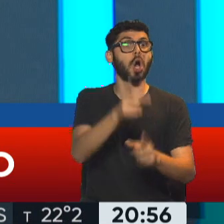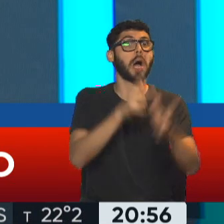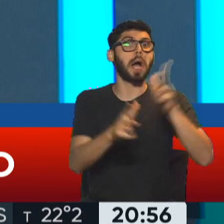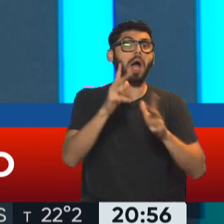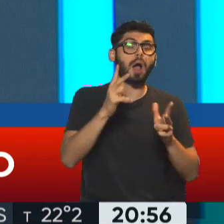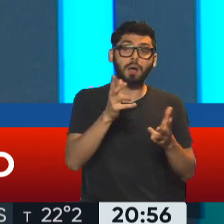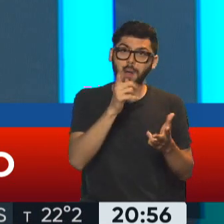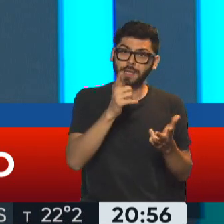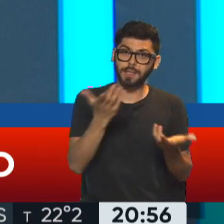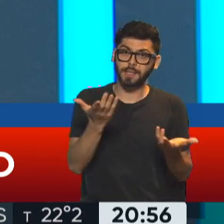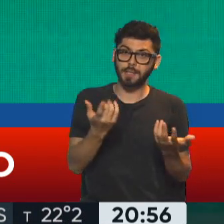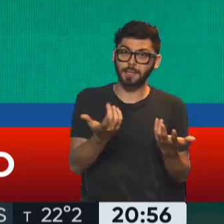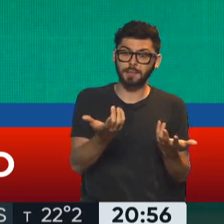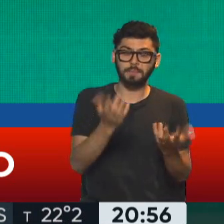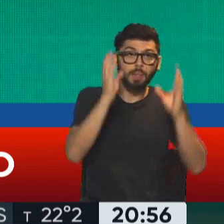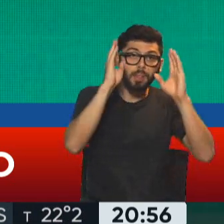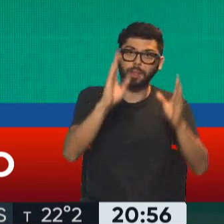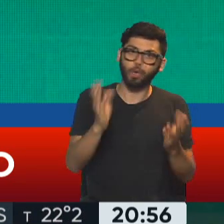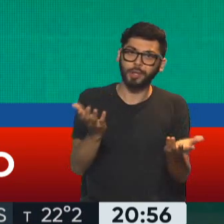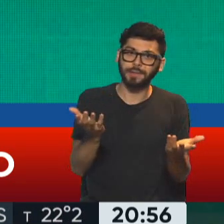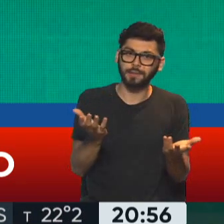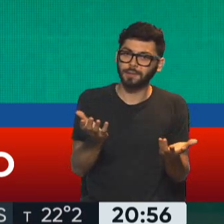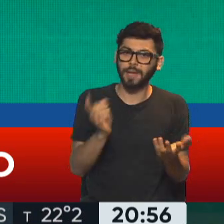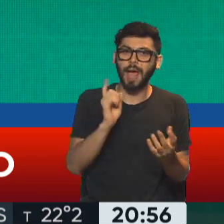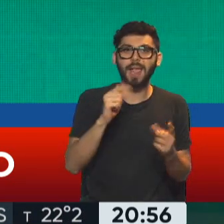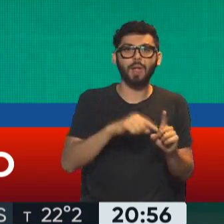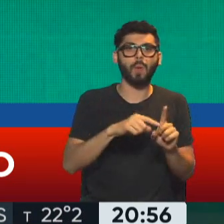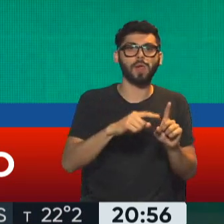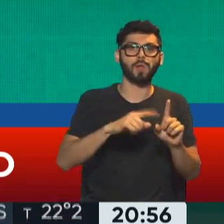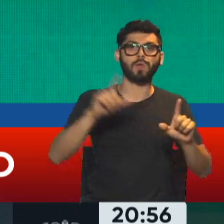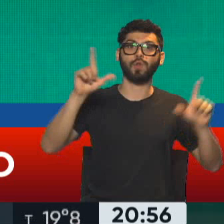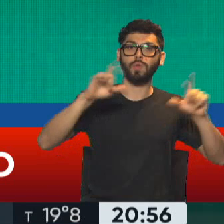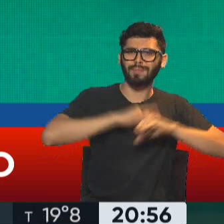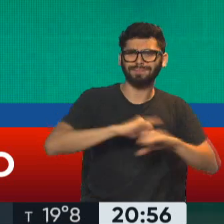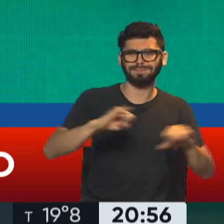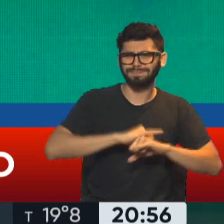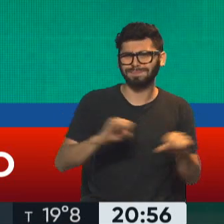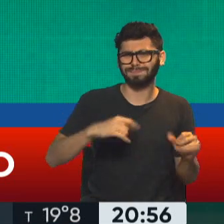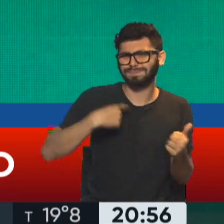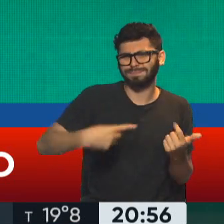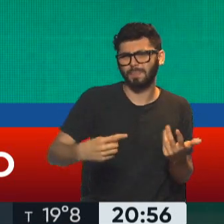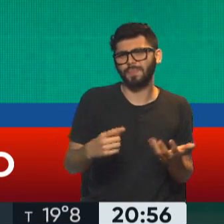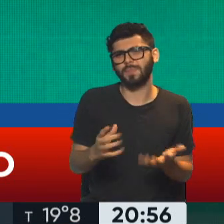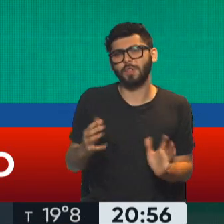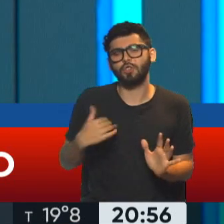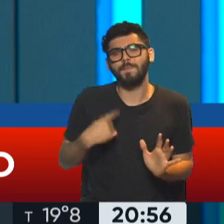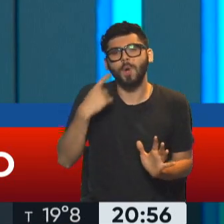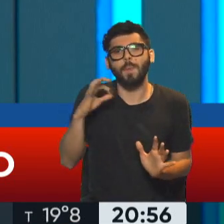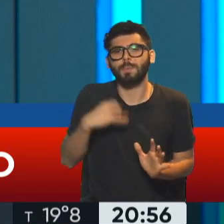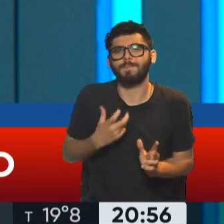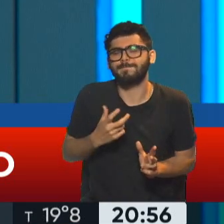diciendo. Tiene mucha facilidad, además, la oposición por esta llegada a los medios de comunicación de instalar estos golpes bajos. Yo prefiero no hacerlo en este